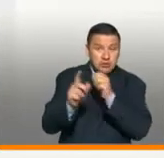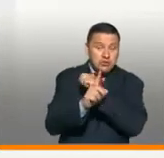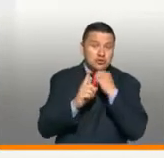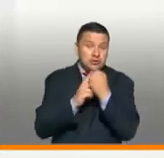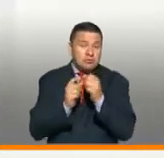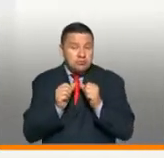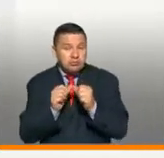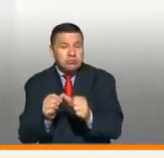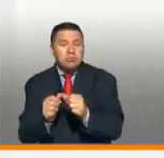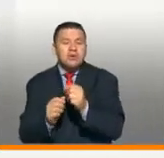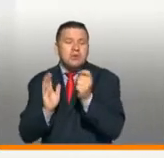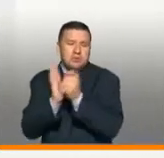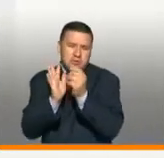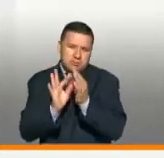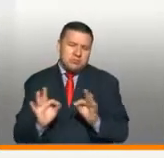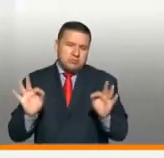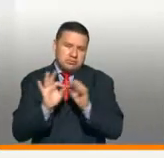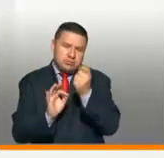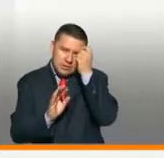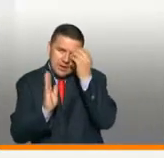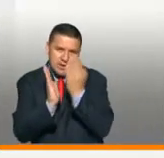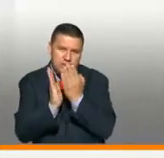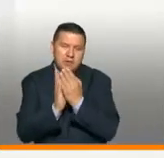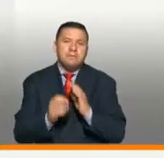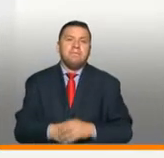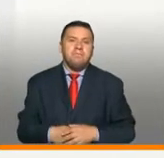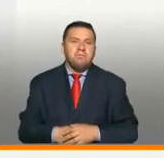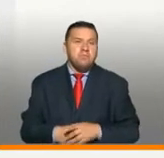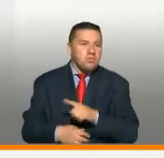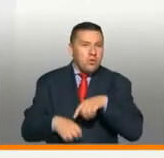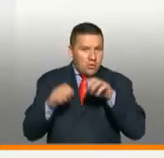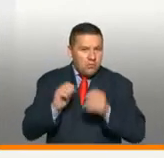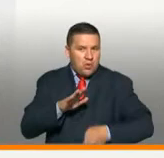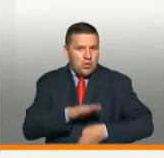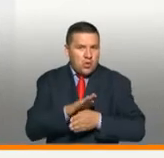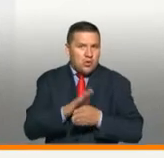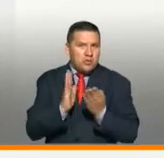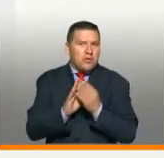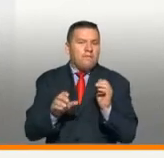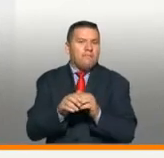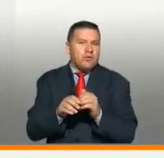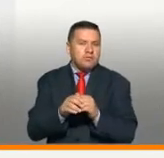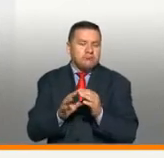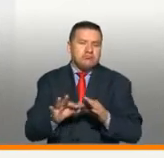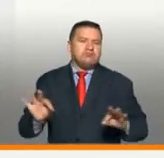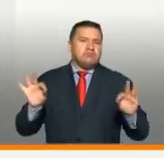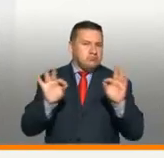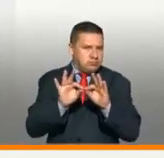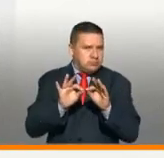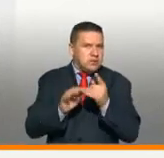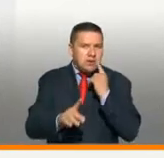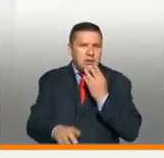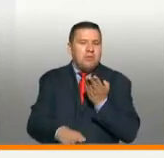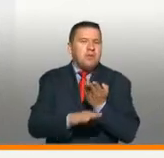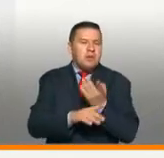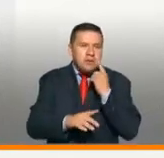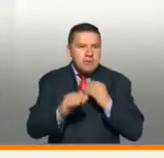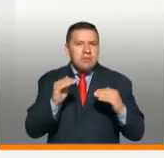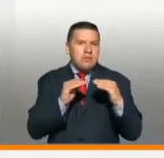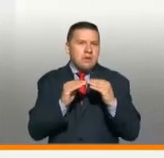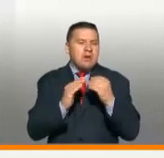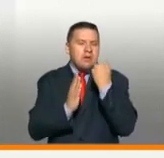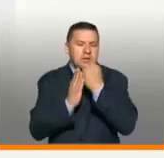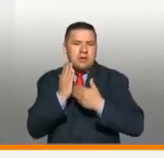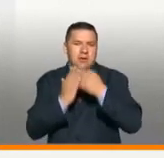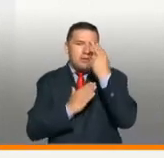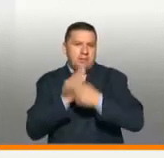social sostenible tiene un punto muy importante en educación, y que podamos continuar con este fondo es vital. Esa es la propuesta. E igualmente tenemos